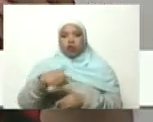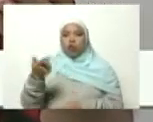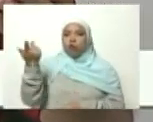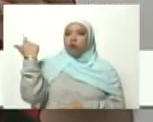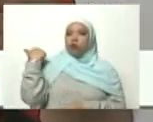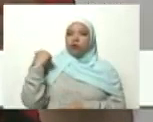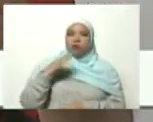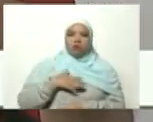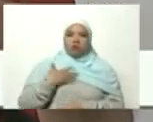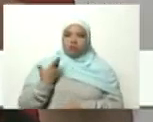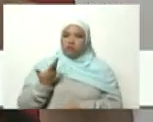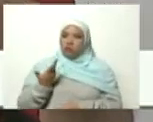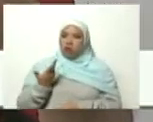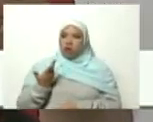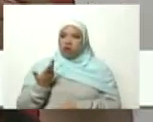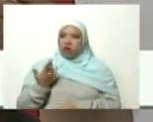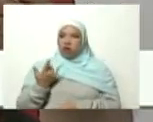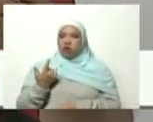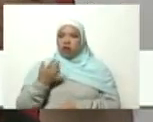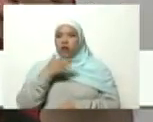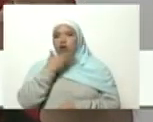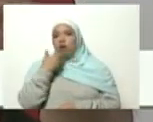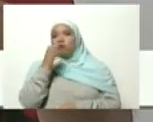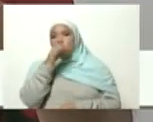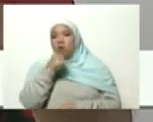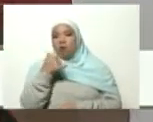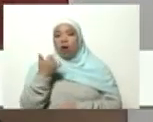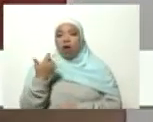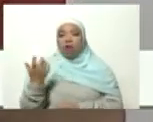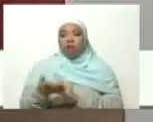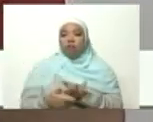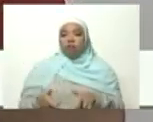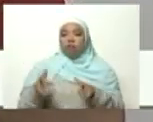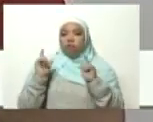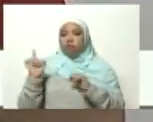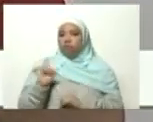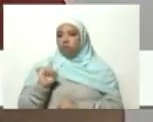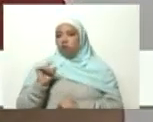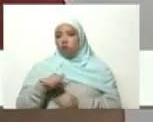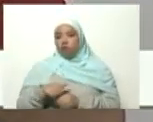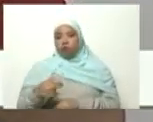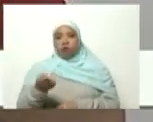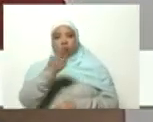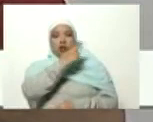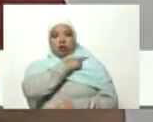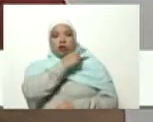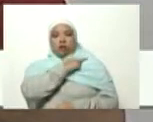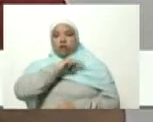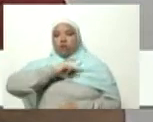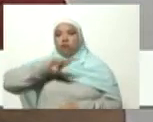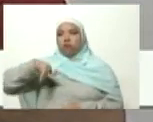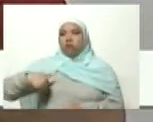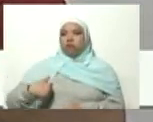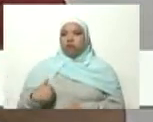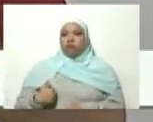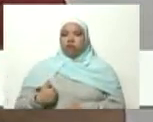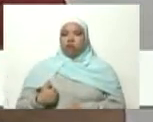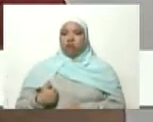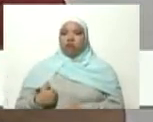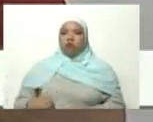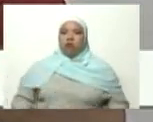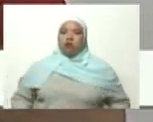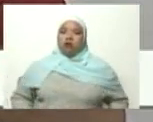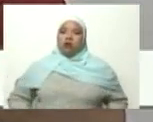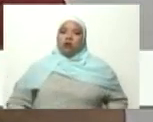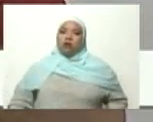tipo de justificación, igual es un elemento a considerar por nosotros, ¿eh? ¿Por qué no fue